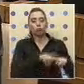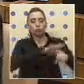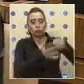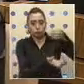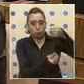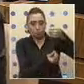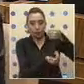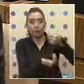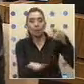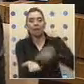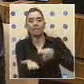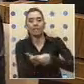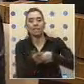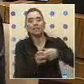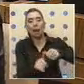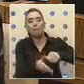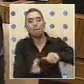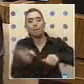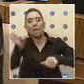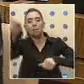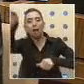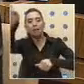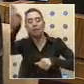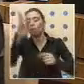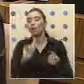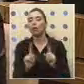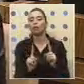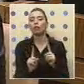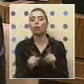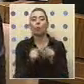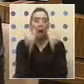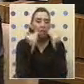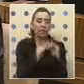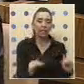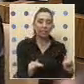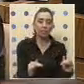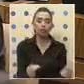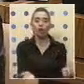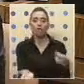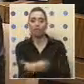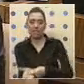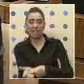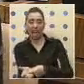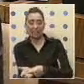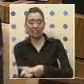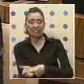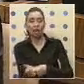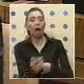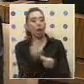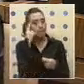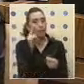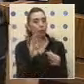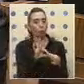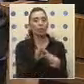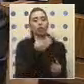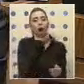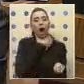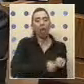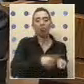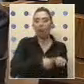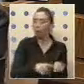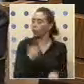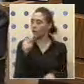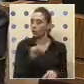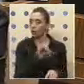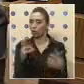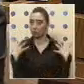Eso es serio además. No caeremos en el infantilismo de financiar esto con deuda. No somos irresponsables. Lo hemos